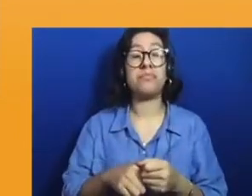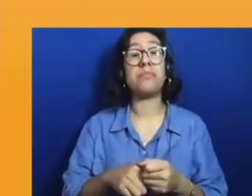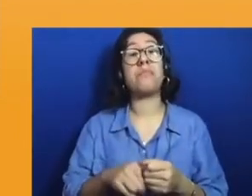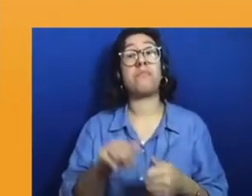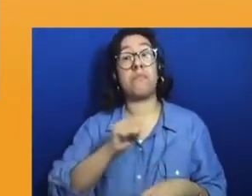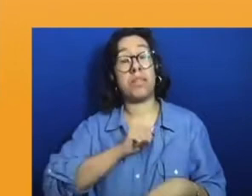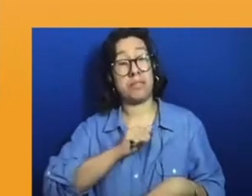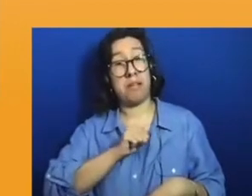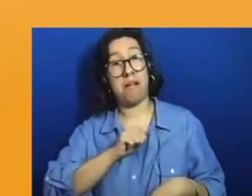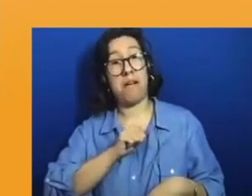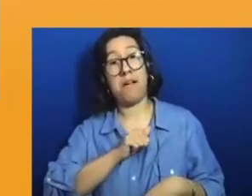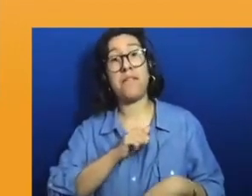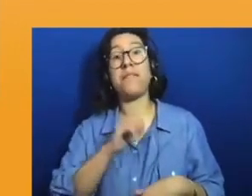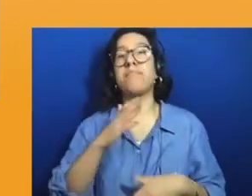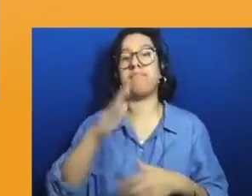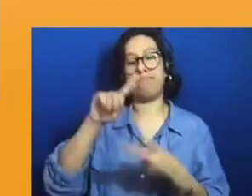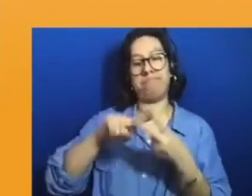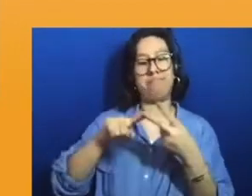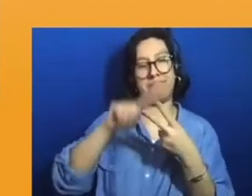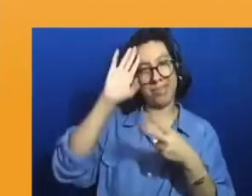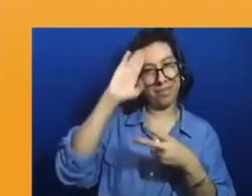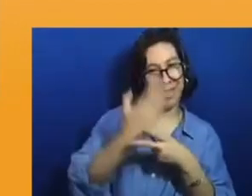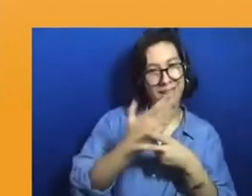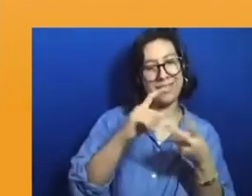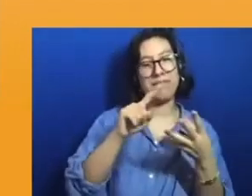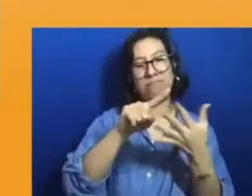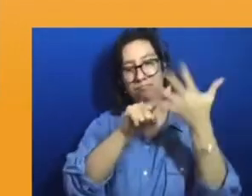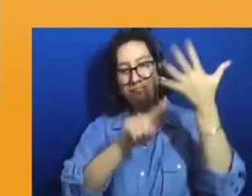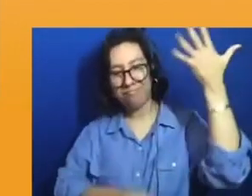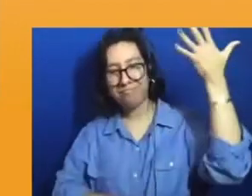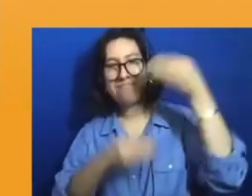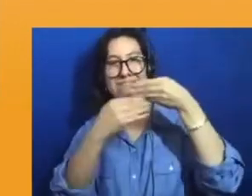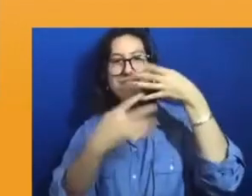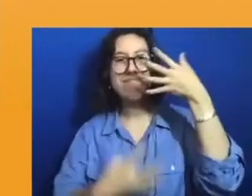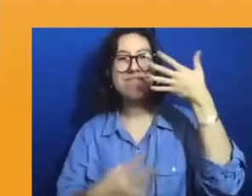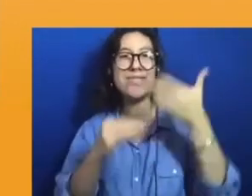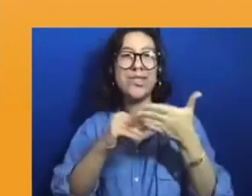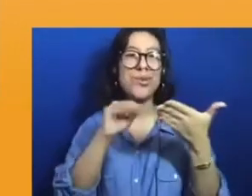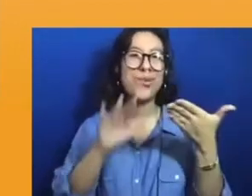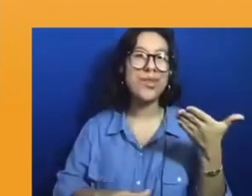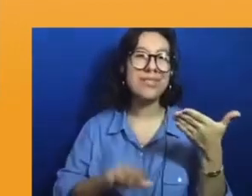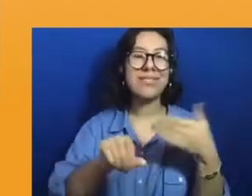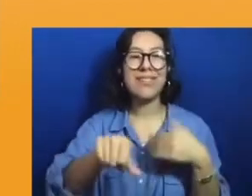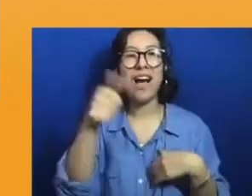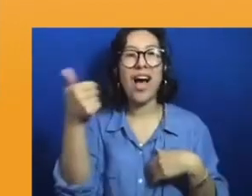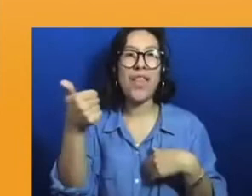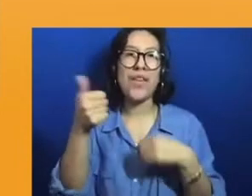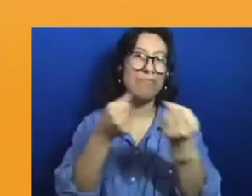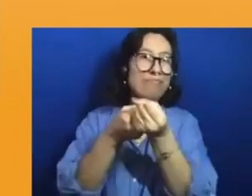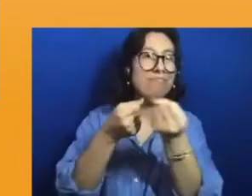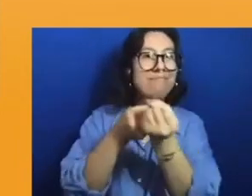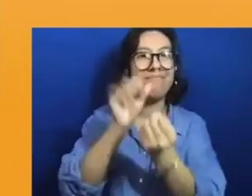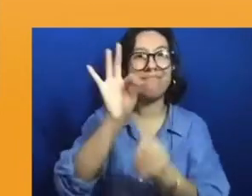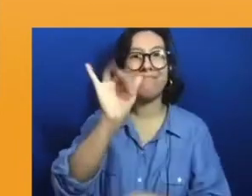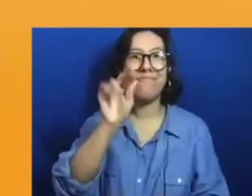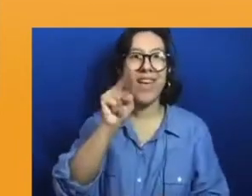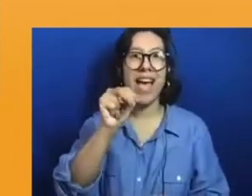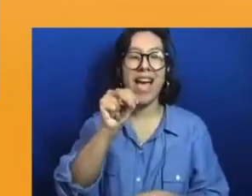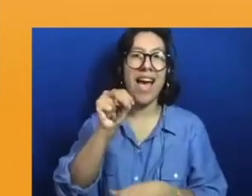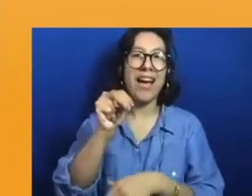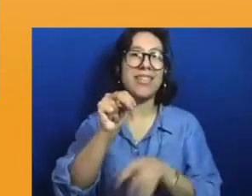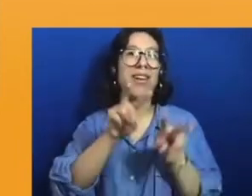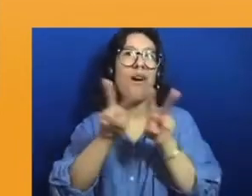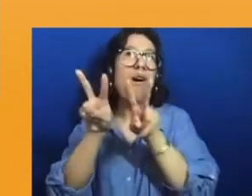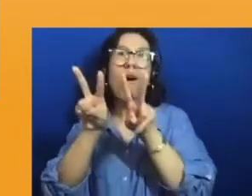Para mí, son mis hijos y mis estudiantes. Y todas las personas que han estado